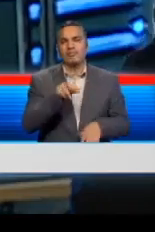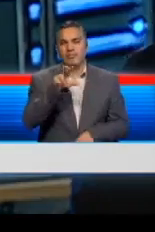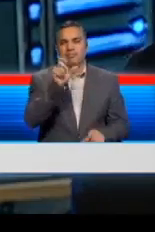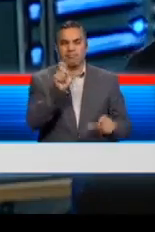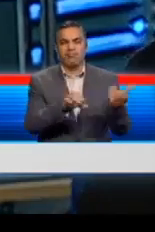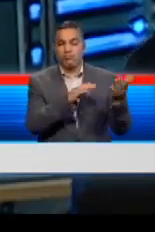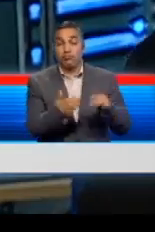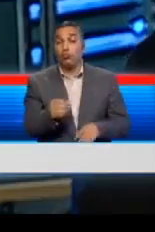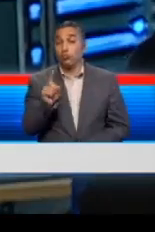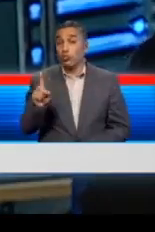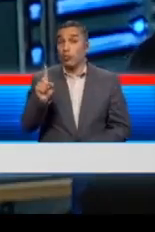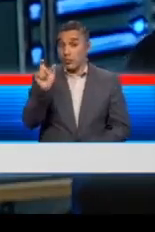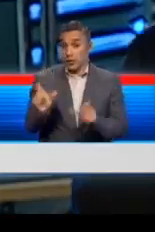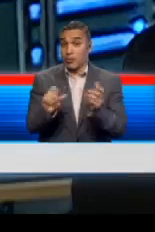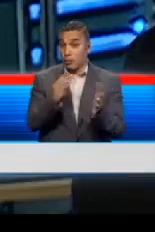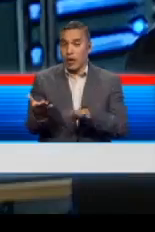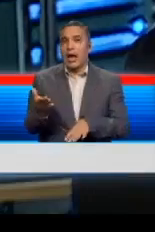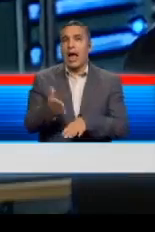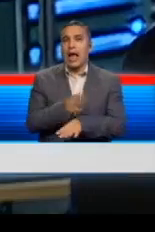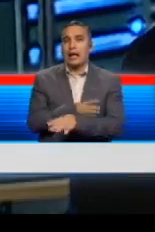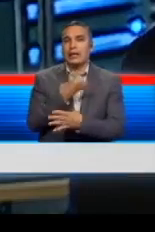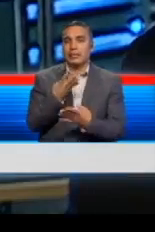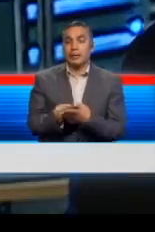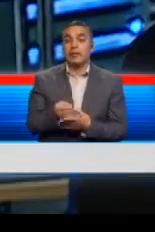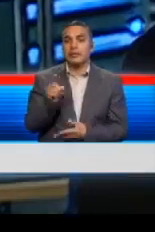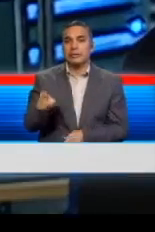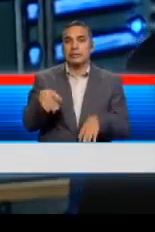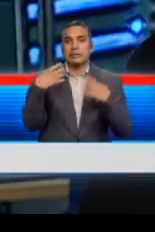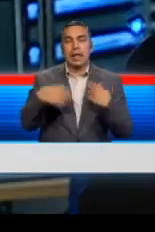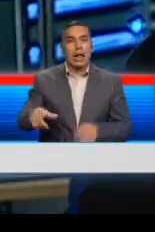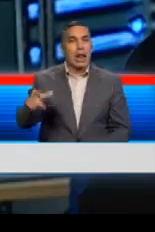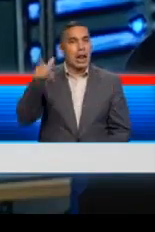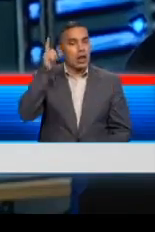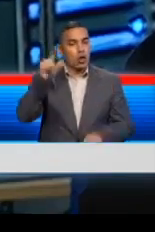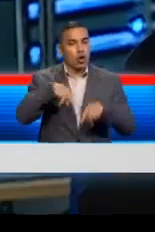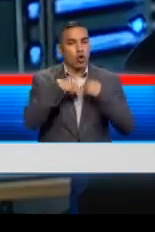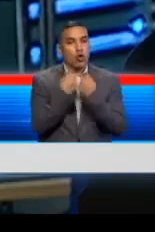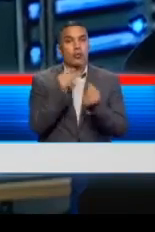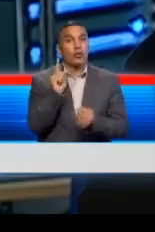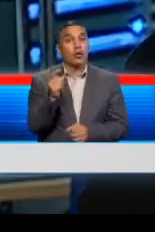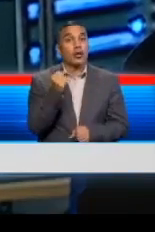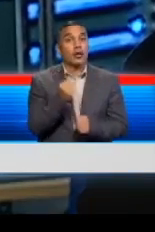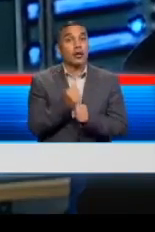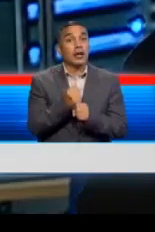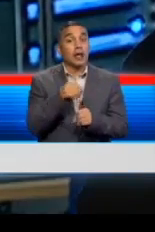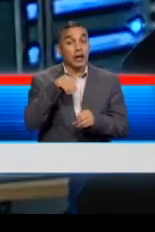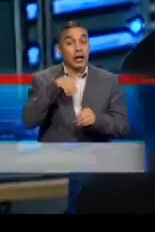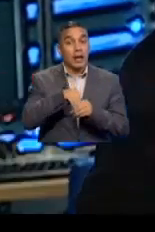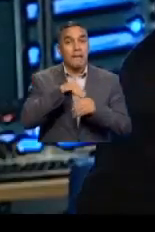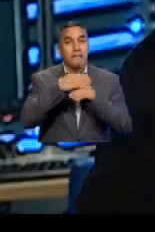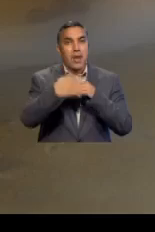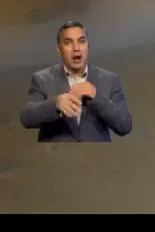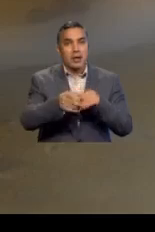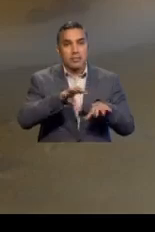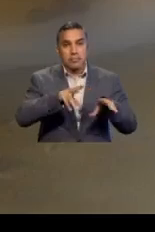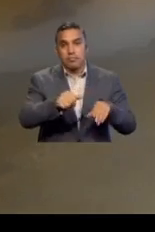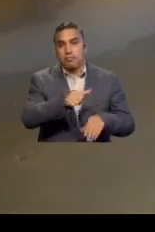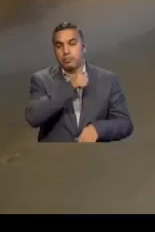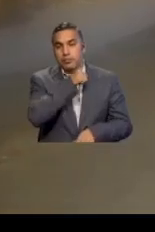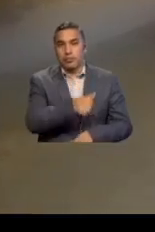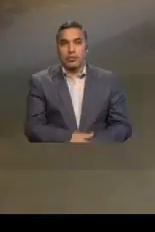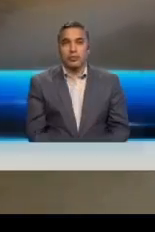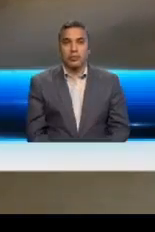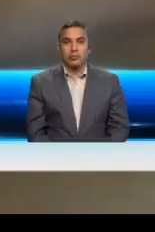Uno registraba antecedentes penales y se lo consideraba cabecilla de una banda que operaba en el mar.